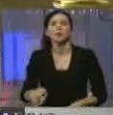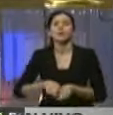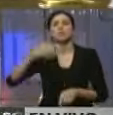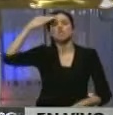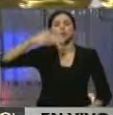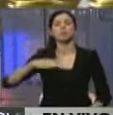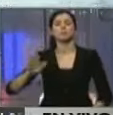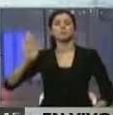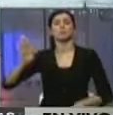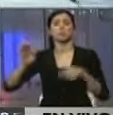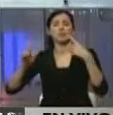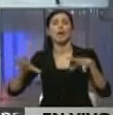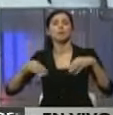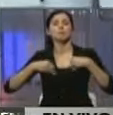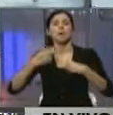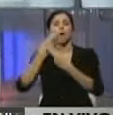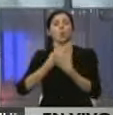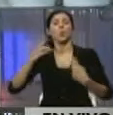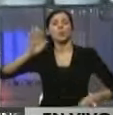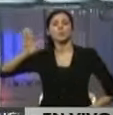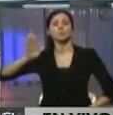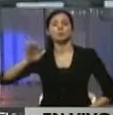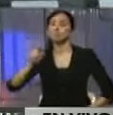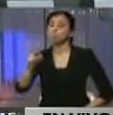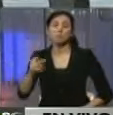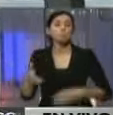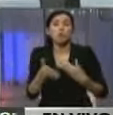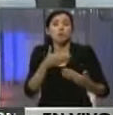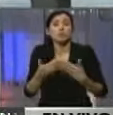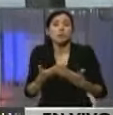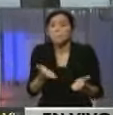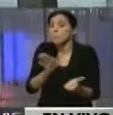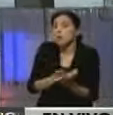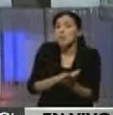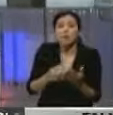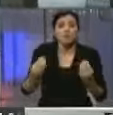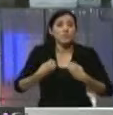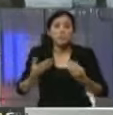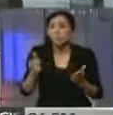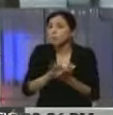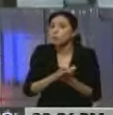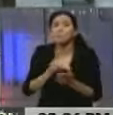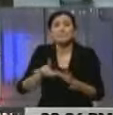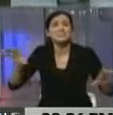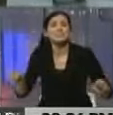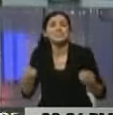y le dice, a costa de su propia vida, vaya, a salvar la patria.